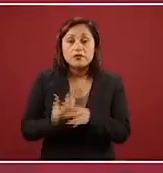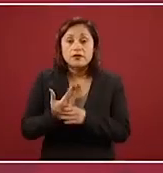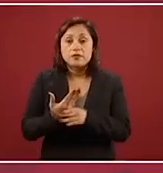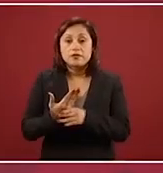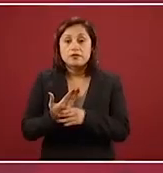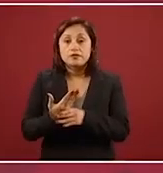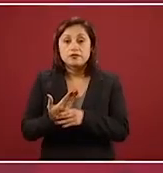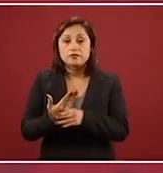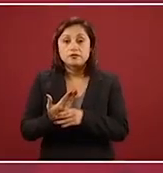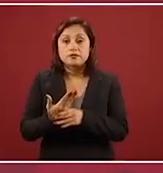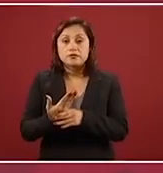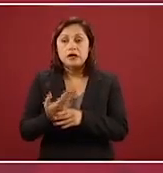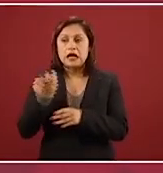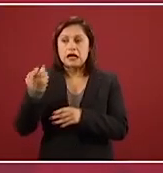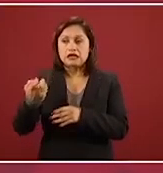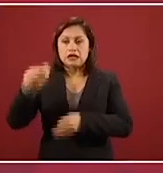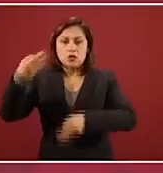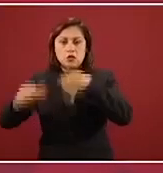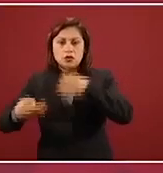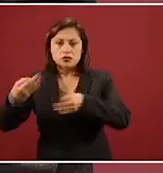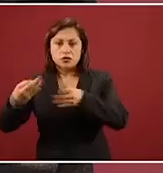Y eso es lo que se resolvió.